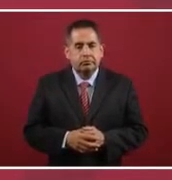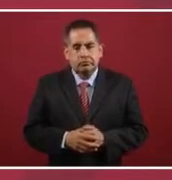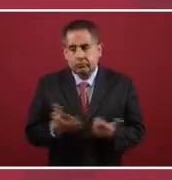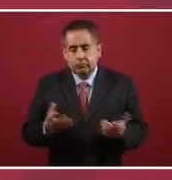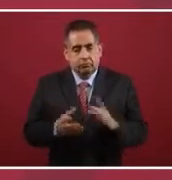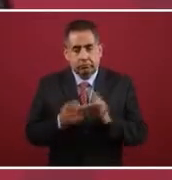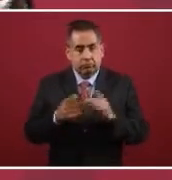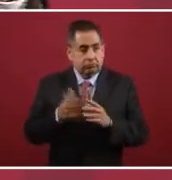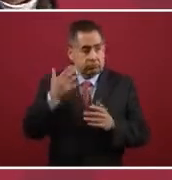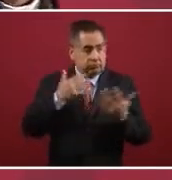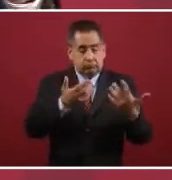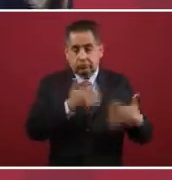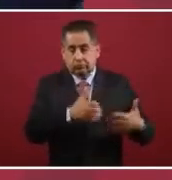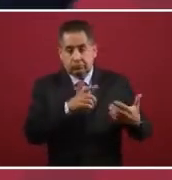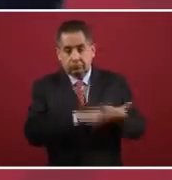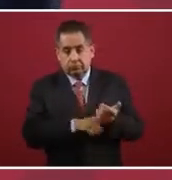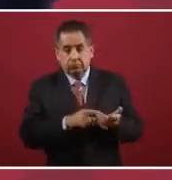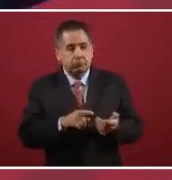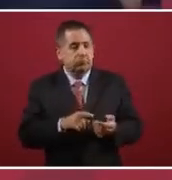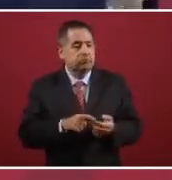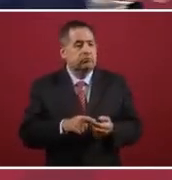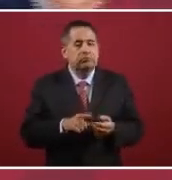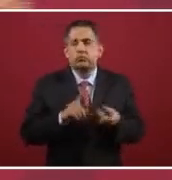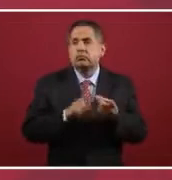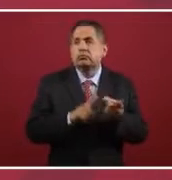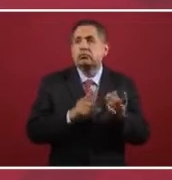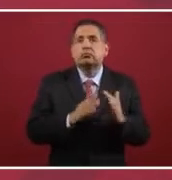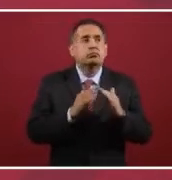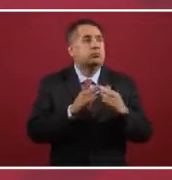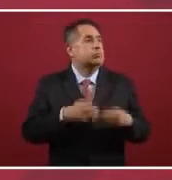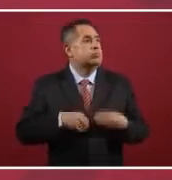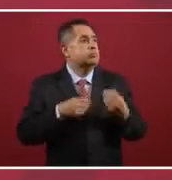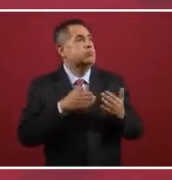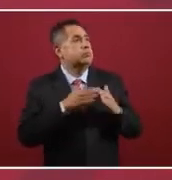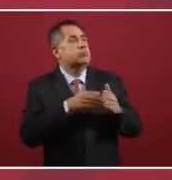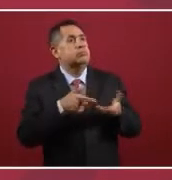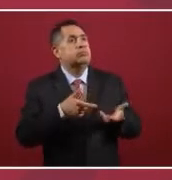eran empresas que tenían como domicilio fiscal